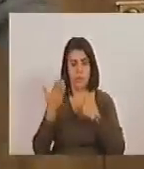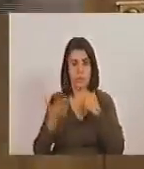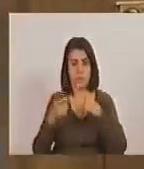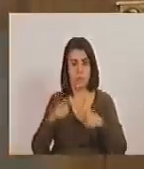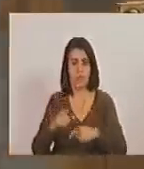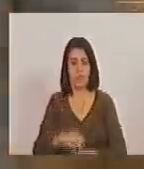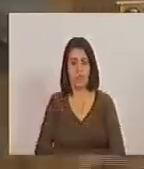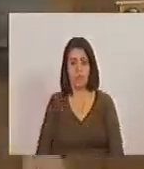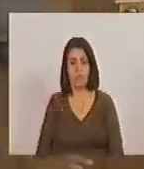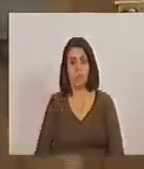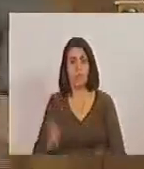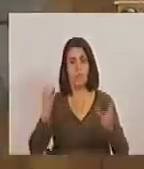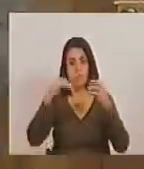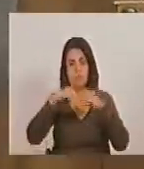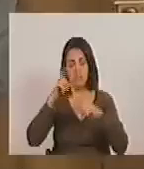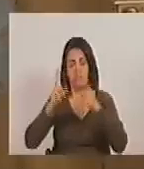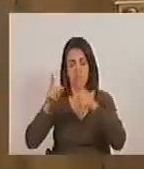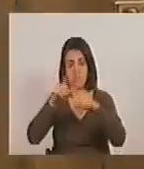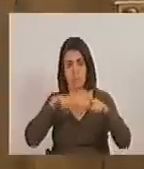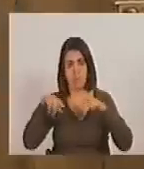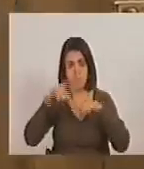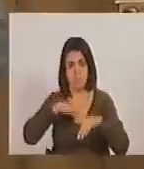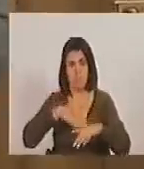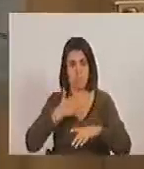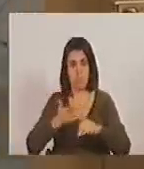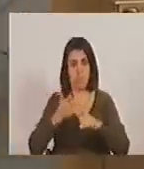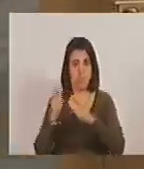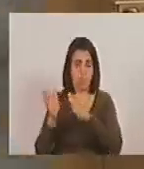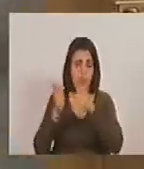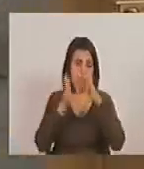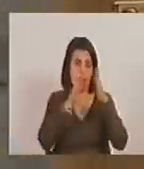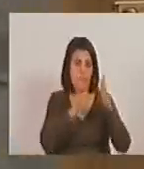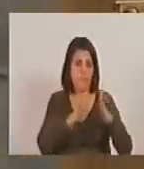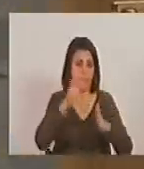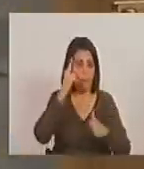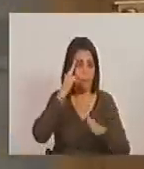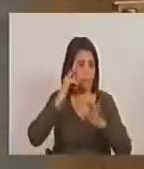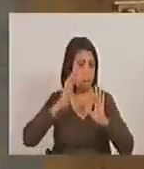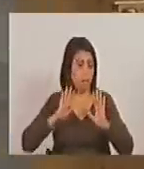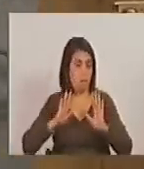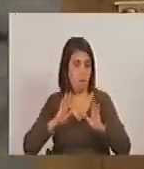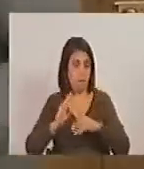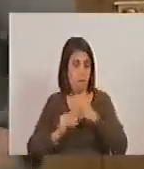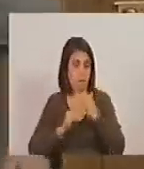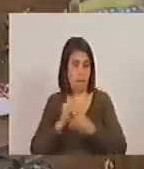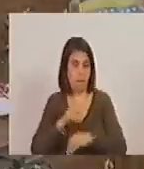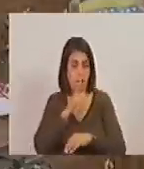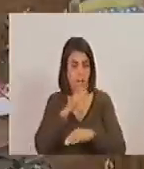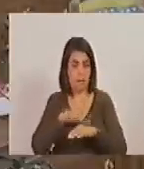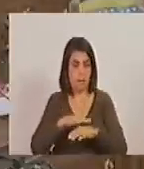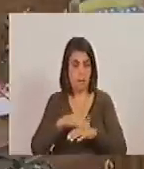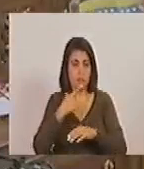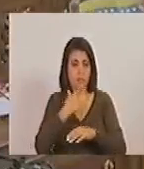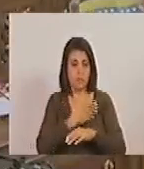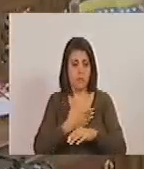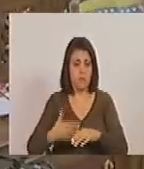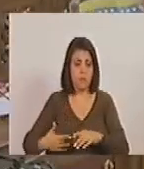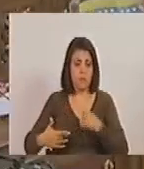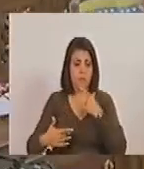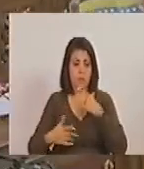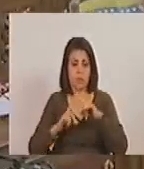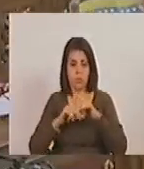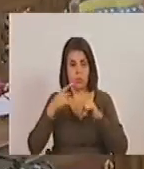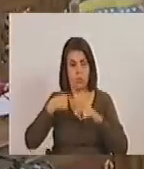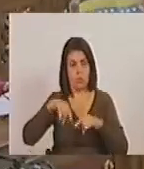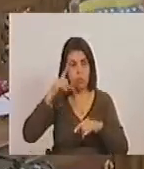si no en un acuerdo en algún lado. Si quiere ponemos una parte, yo no sé la comunidad, disculpa, señor presidente, pero yo